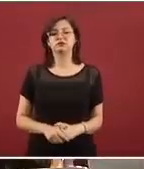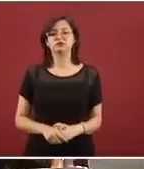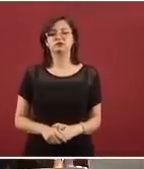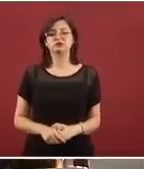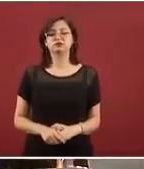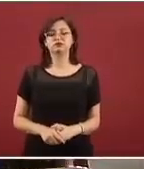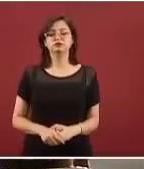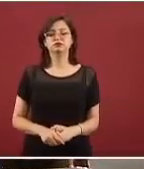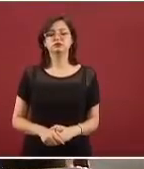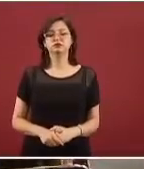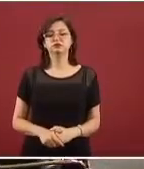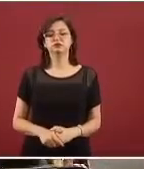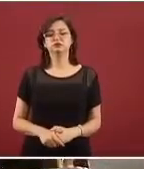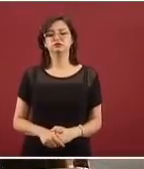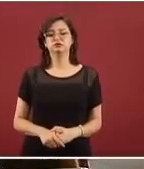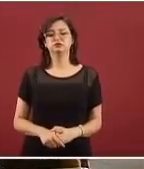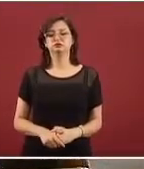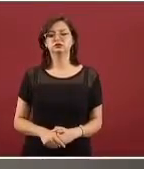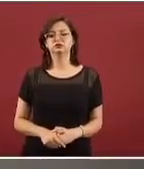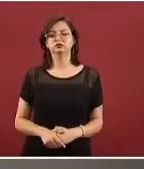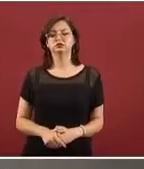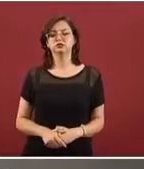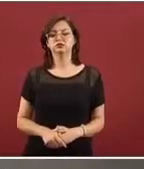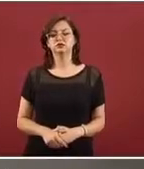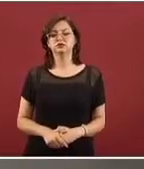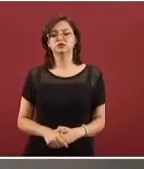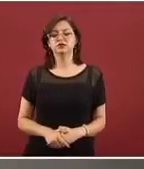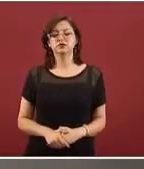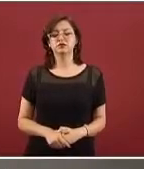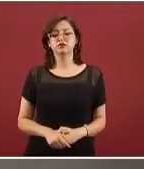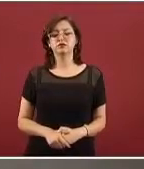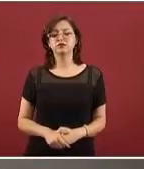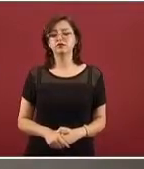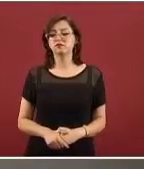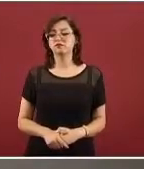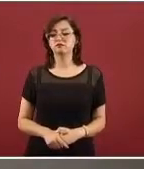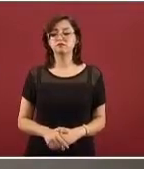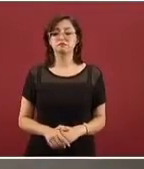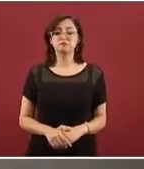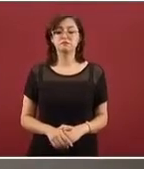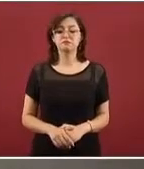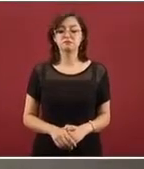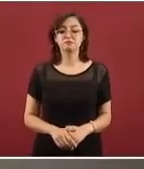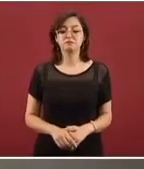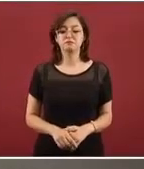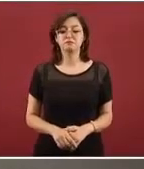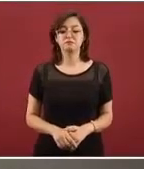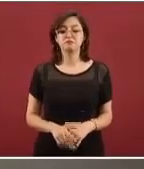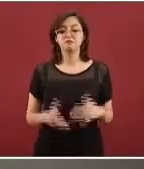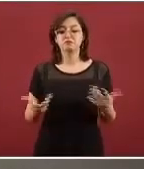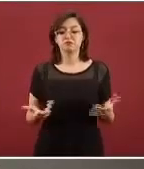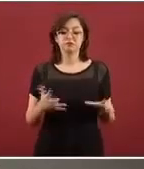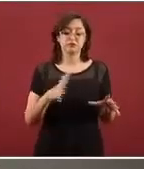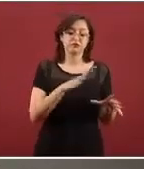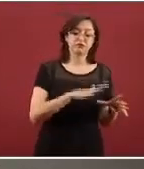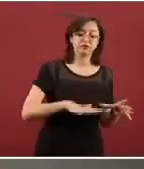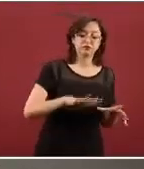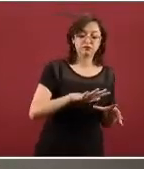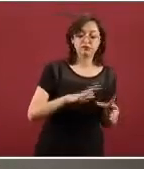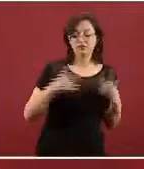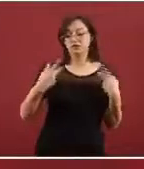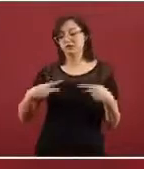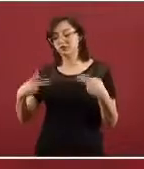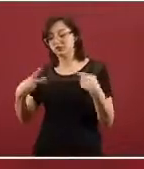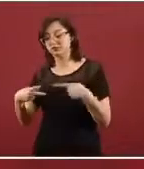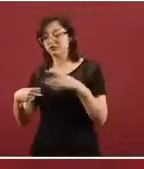¿Hacer este tipo de sanciones a las empresas? Son diferentes. Unas son a las razones sociales y otras son a las personas físicas